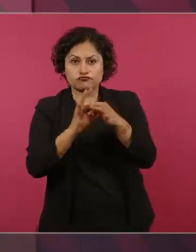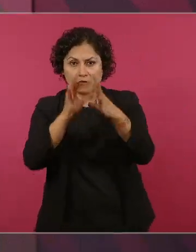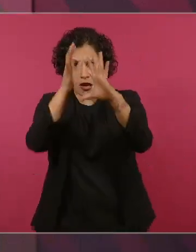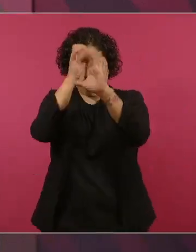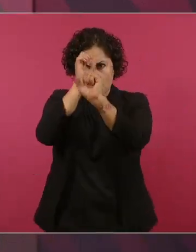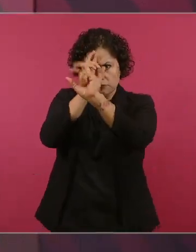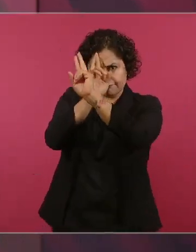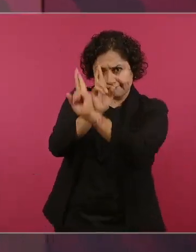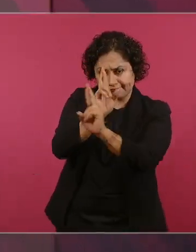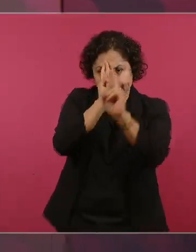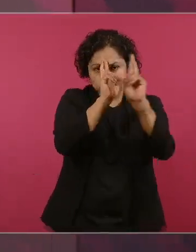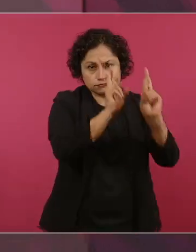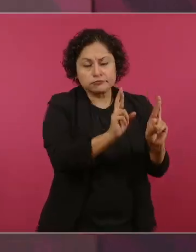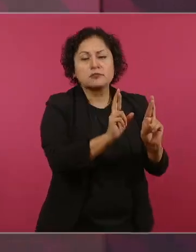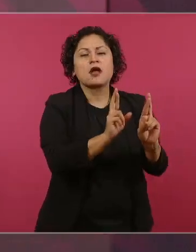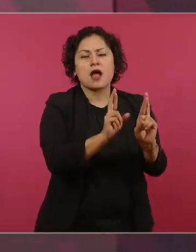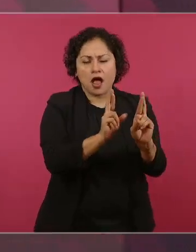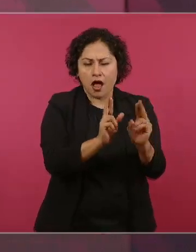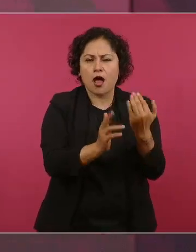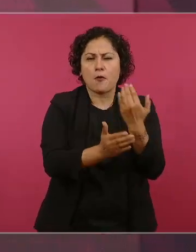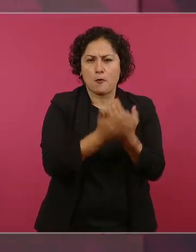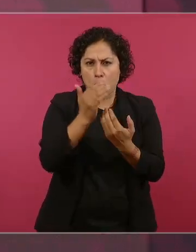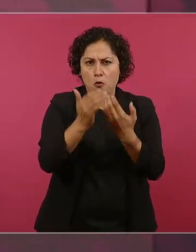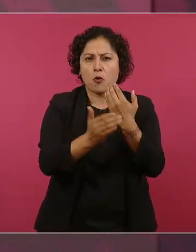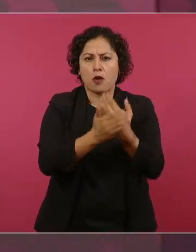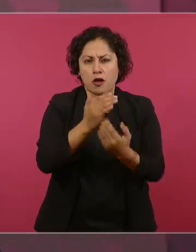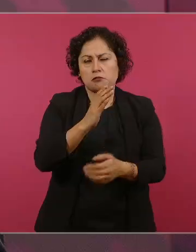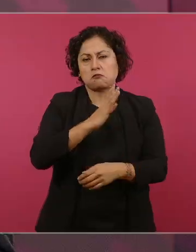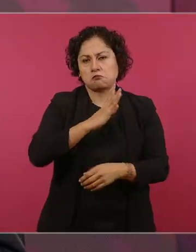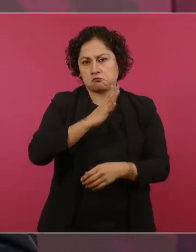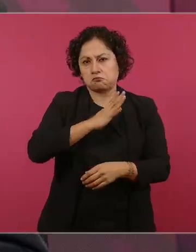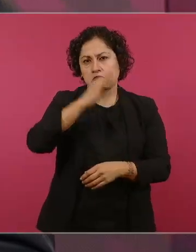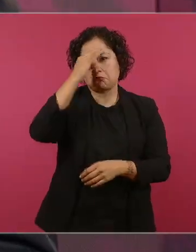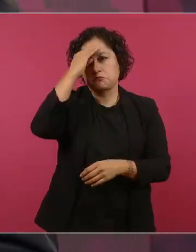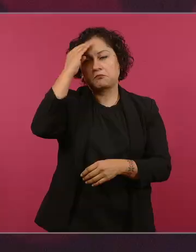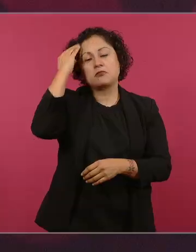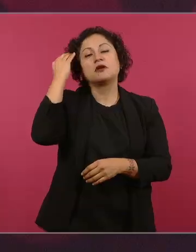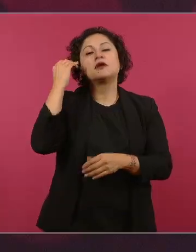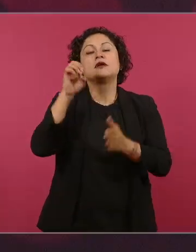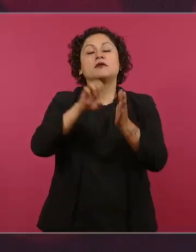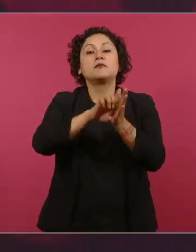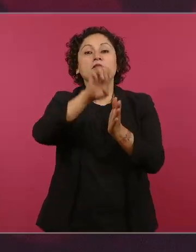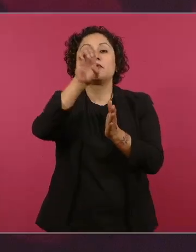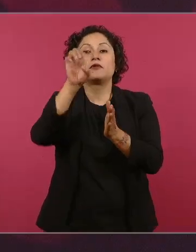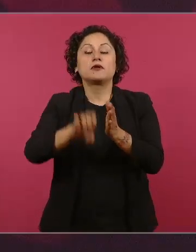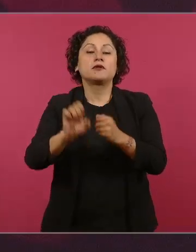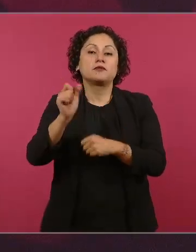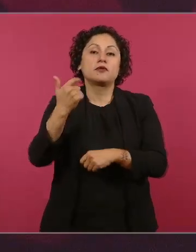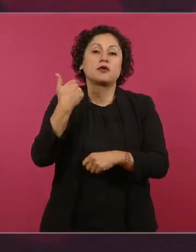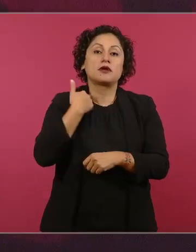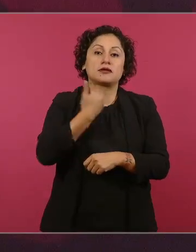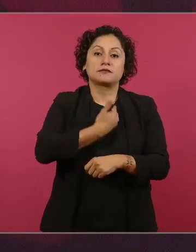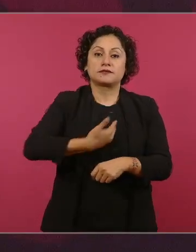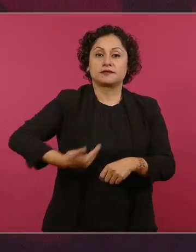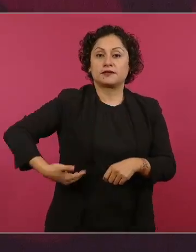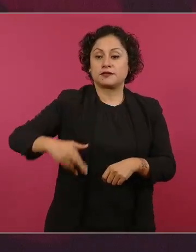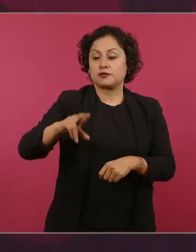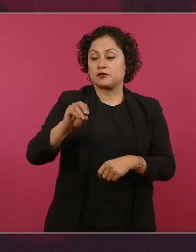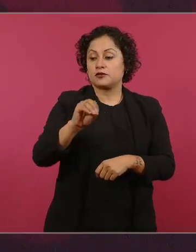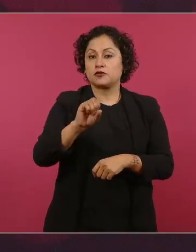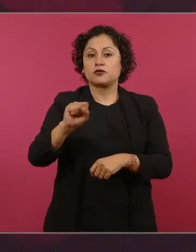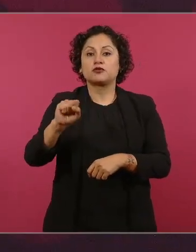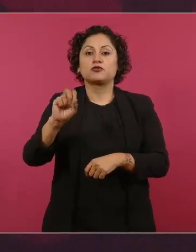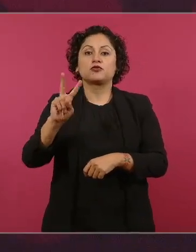Cuando gobernó el presidente Franklin Delano Roosevelt, aplicó la política de